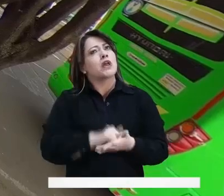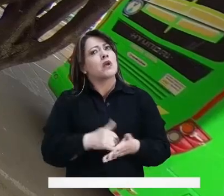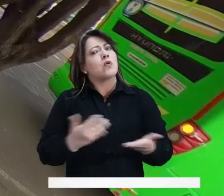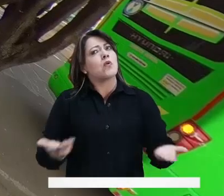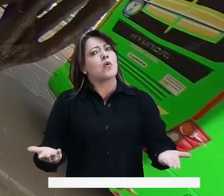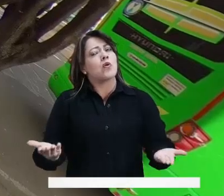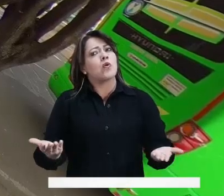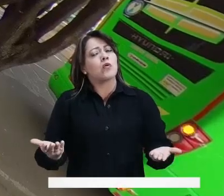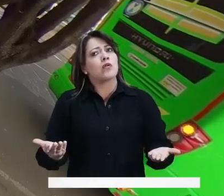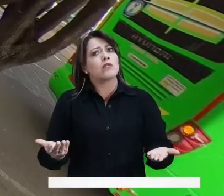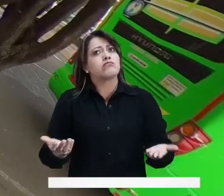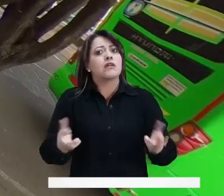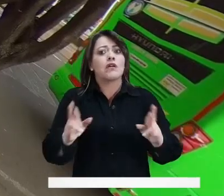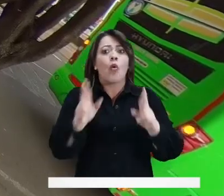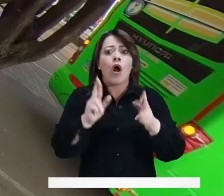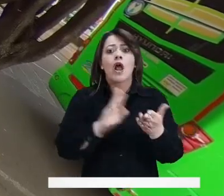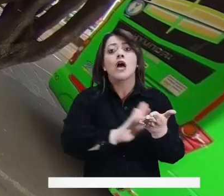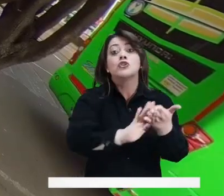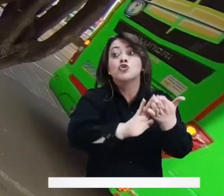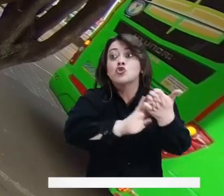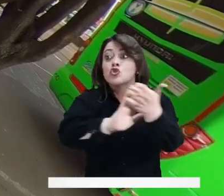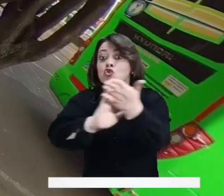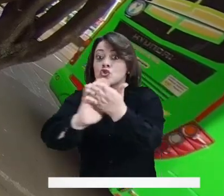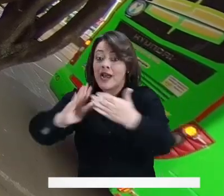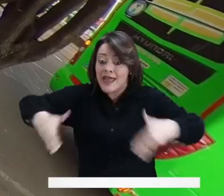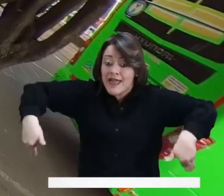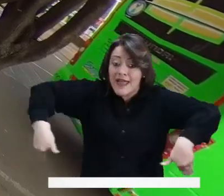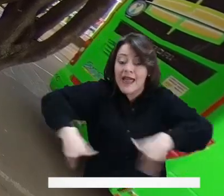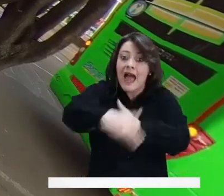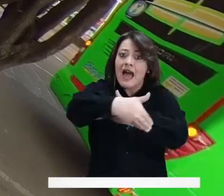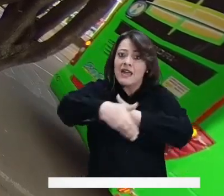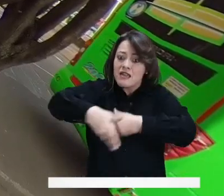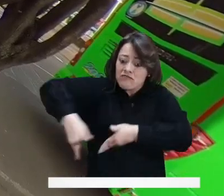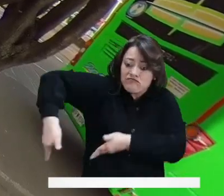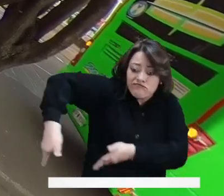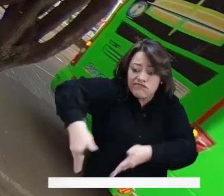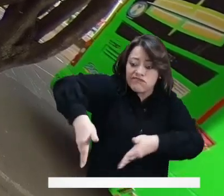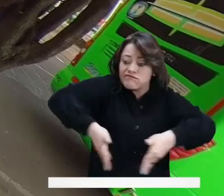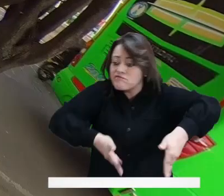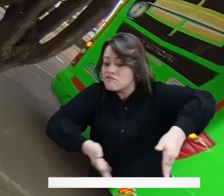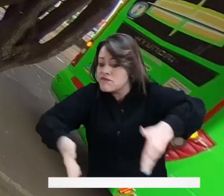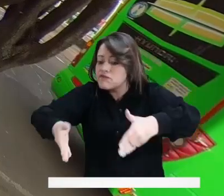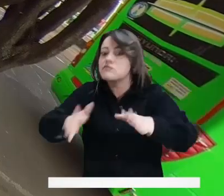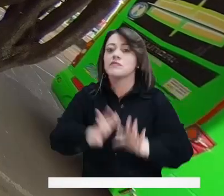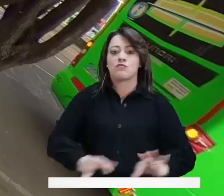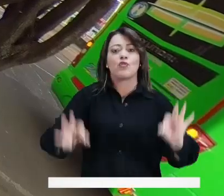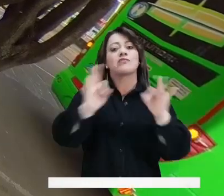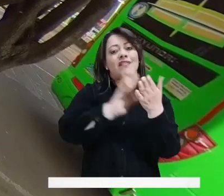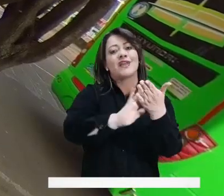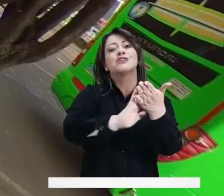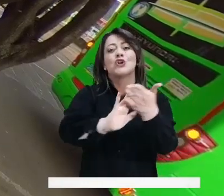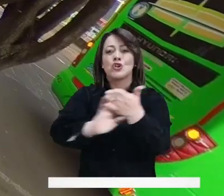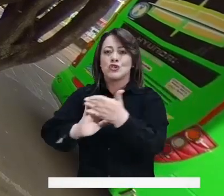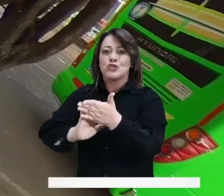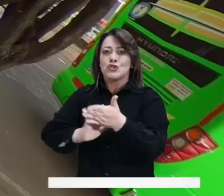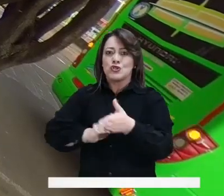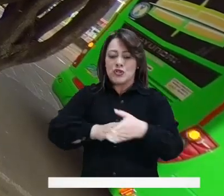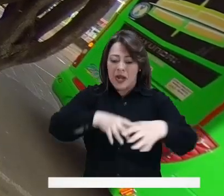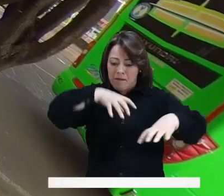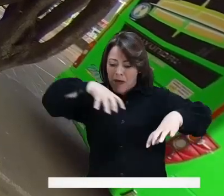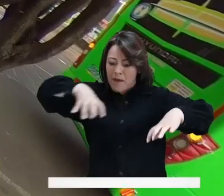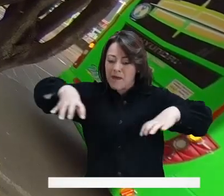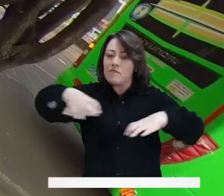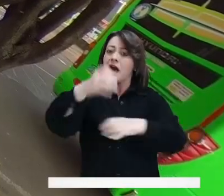que, pues, como arreglar todo lo que tiene que ver con la malla vial y lo que comprende como andenes